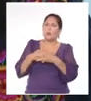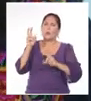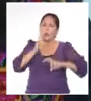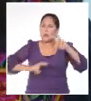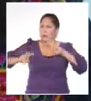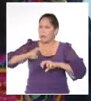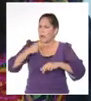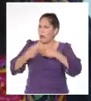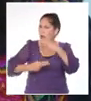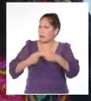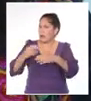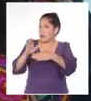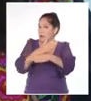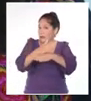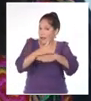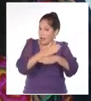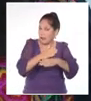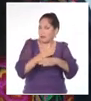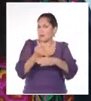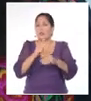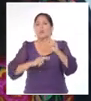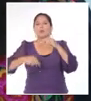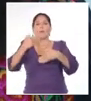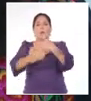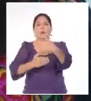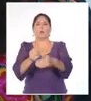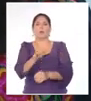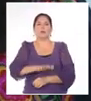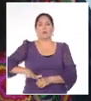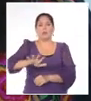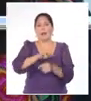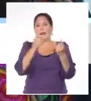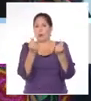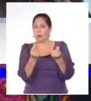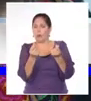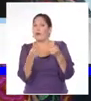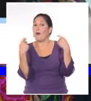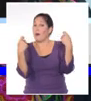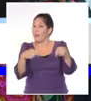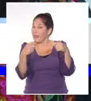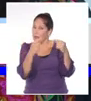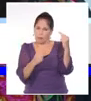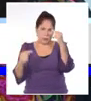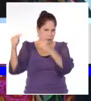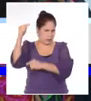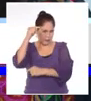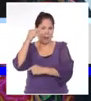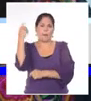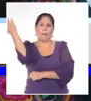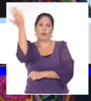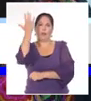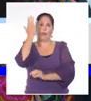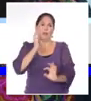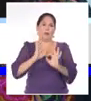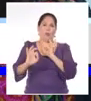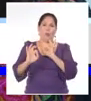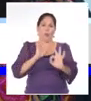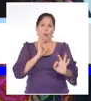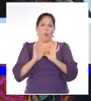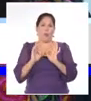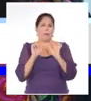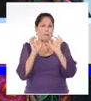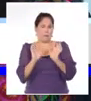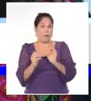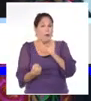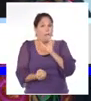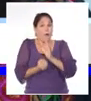desarrollar de manera sostenible todos los procesos sociales, económicos, pero bajo la sostenibilidad del medio ambiente en Cuba. Y por eso la